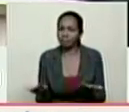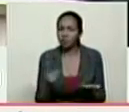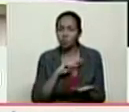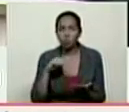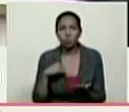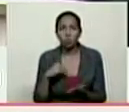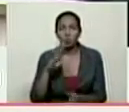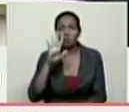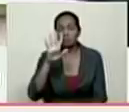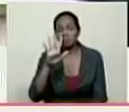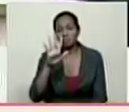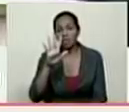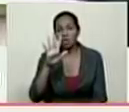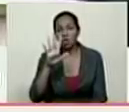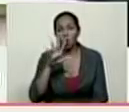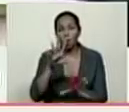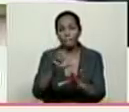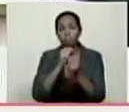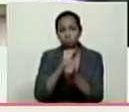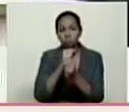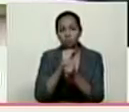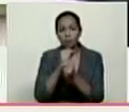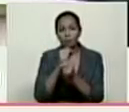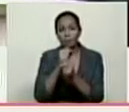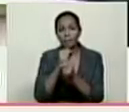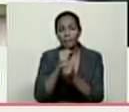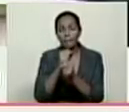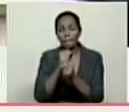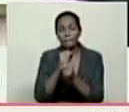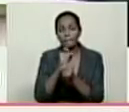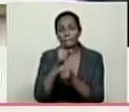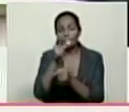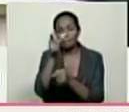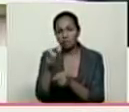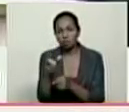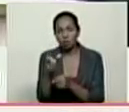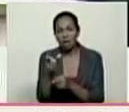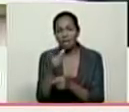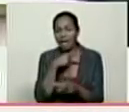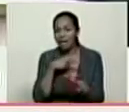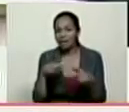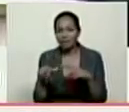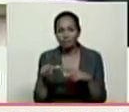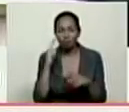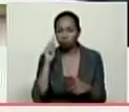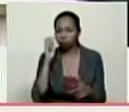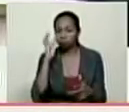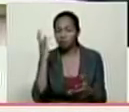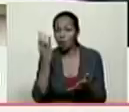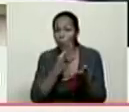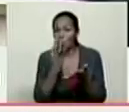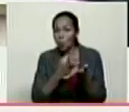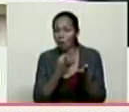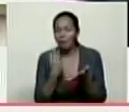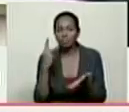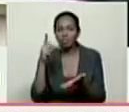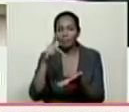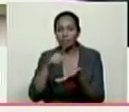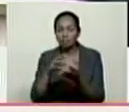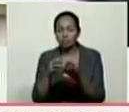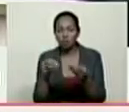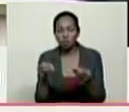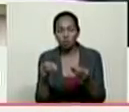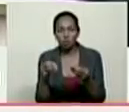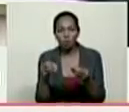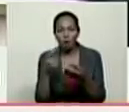5 capturados a los cuales ya se le ha demostrado la participación en alguno